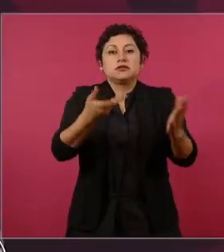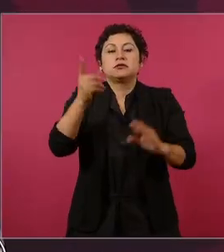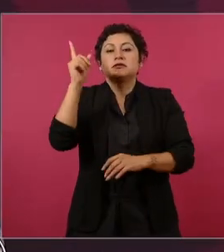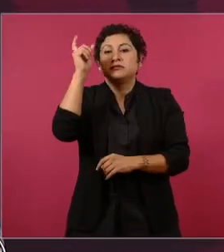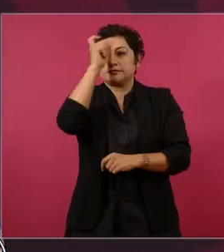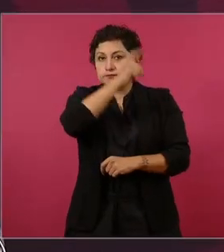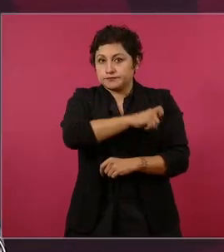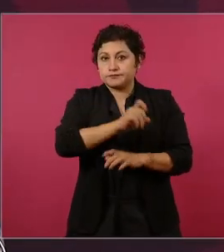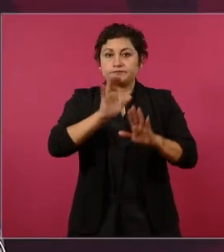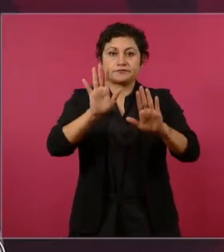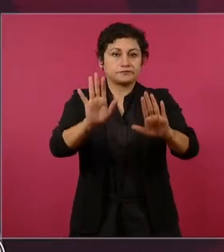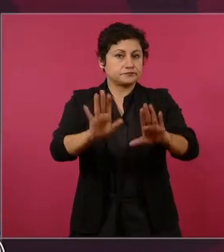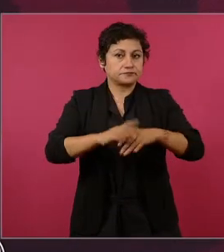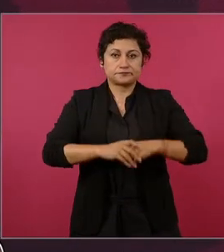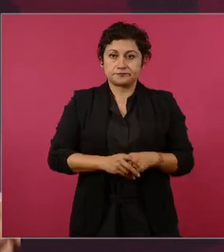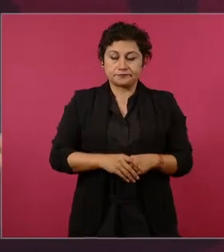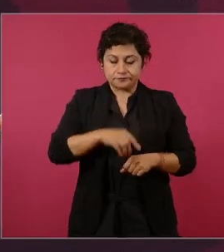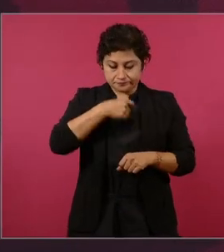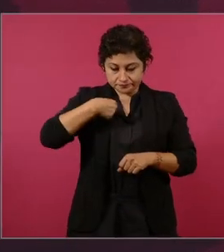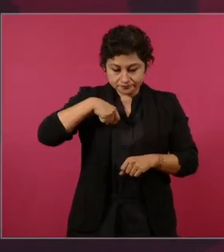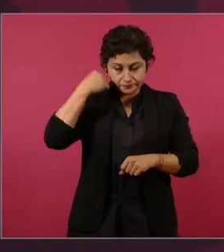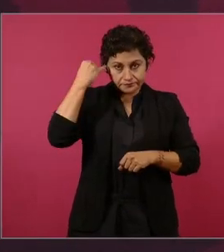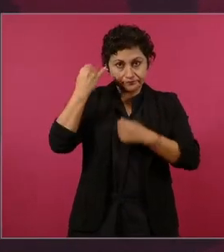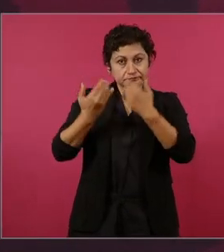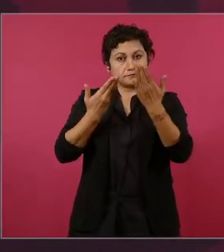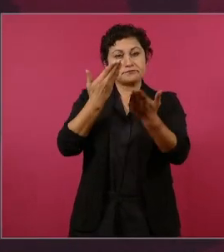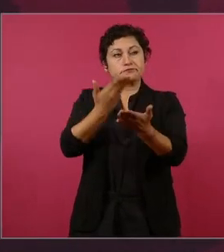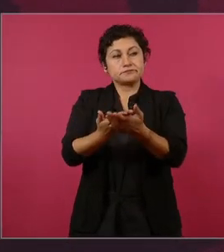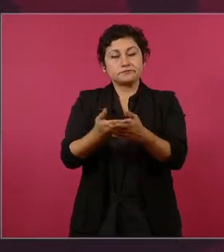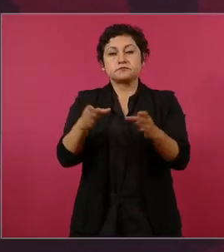¿Cómo le hacemos para